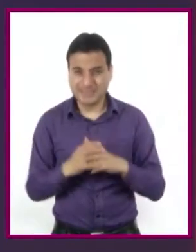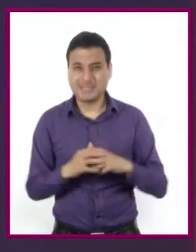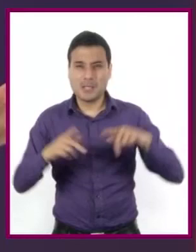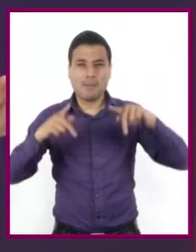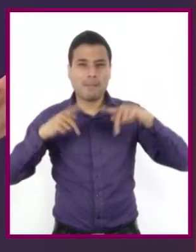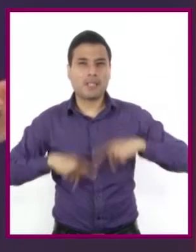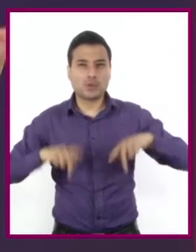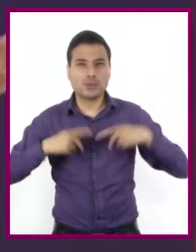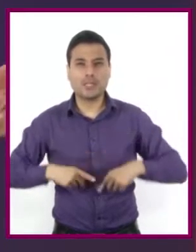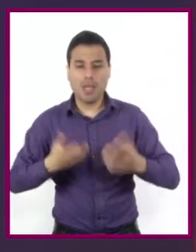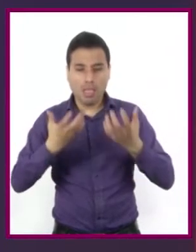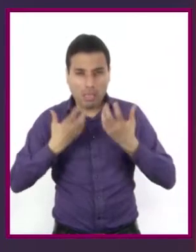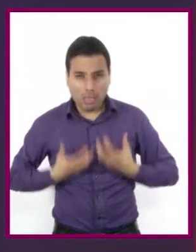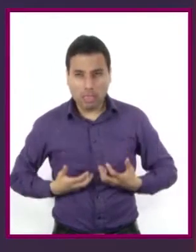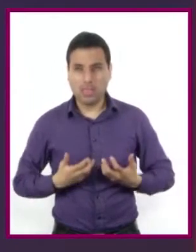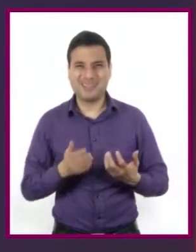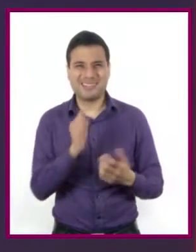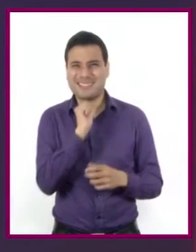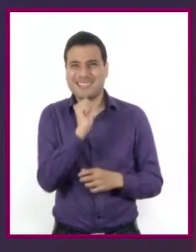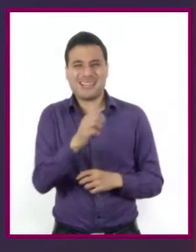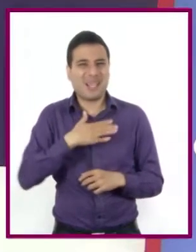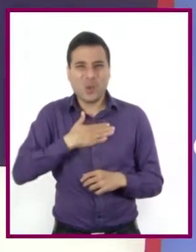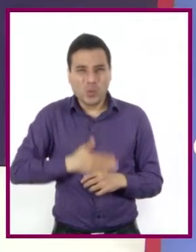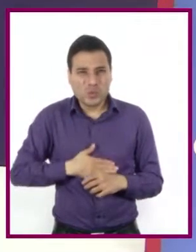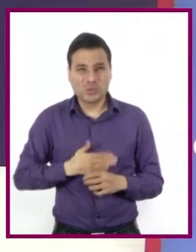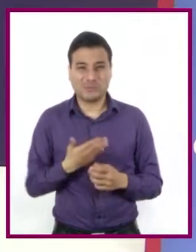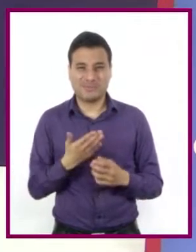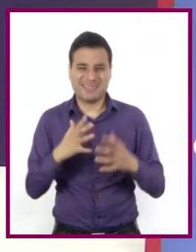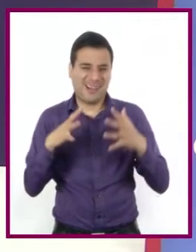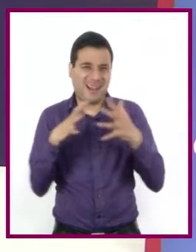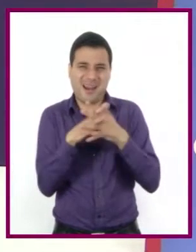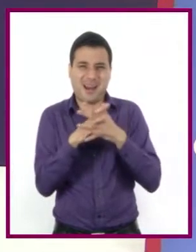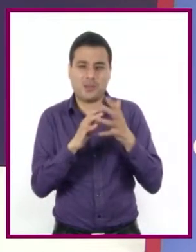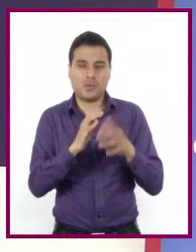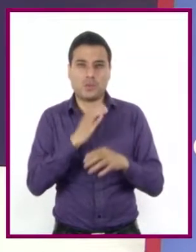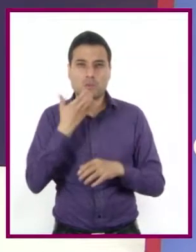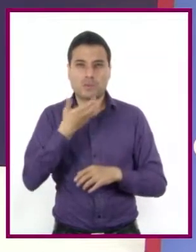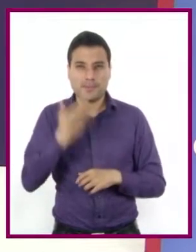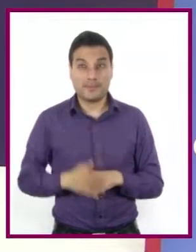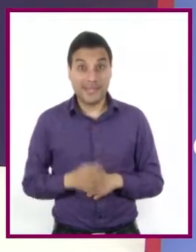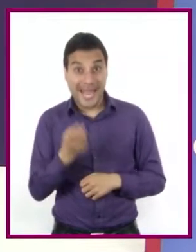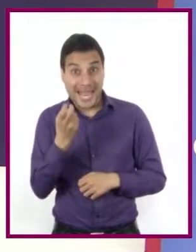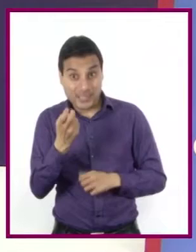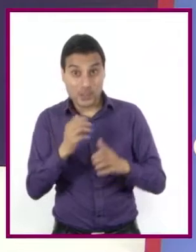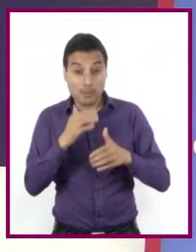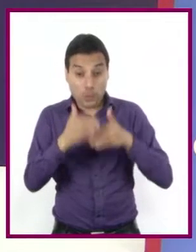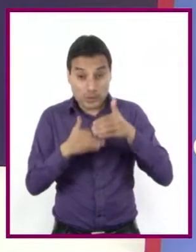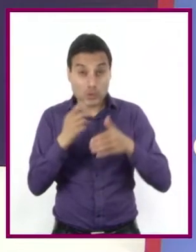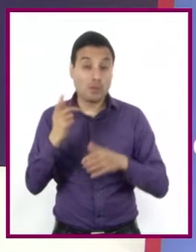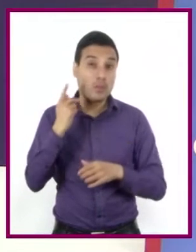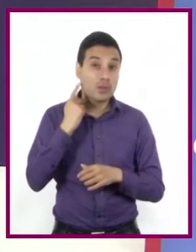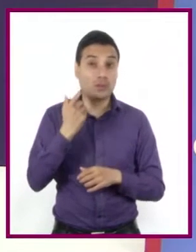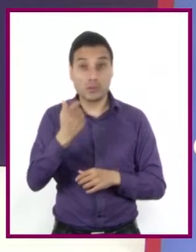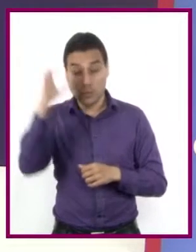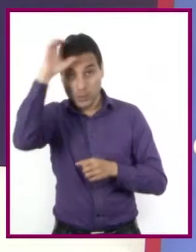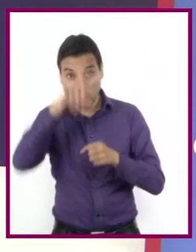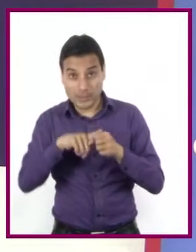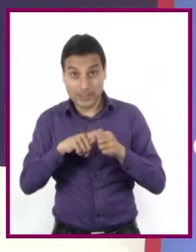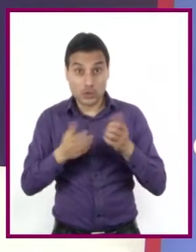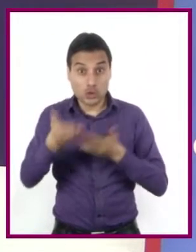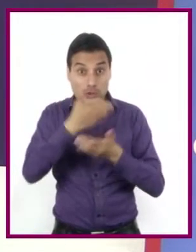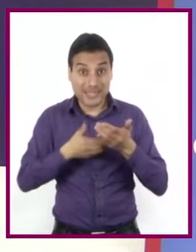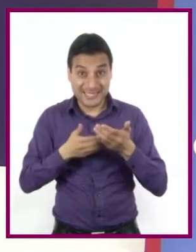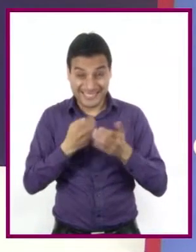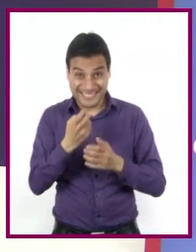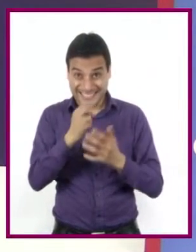frustración y el origen de una cultura bélica. Todos estos procesos políticos, culturales, económicos,